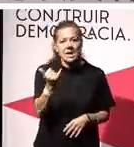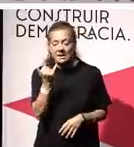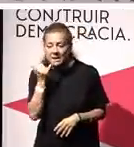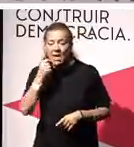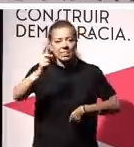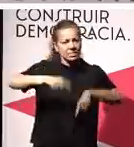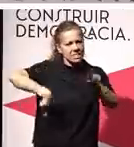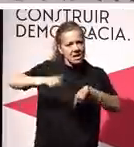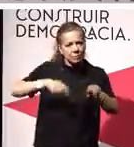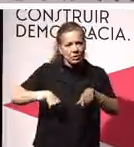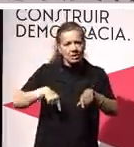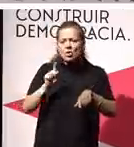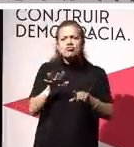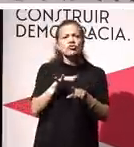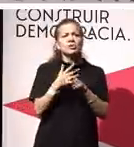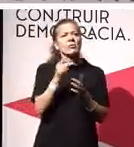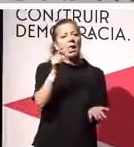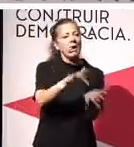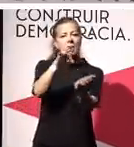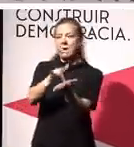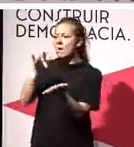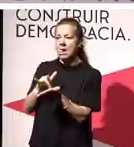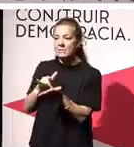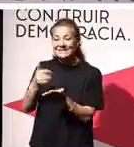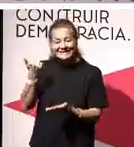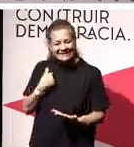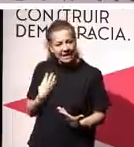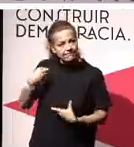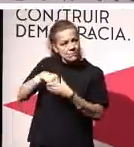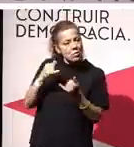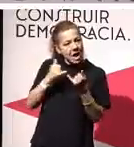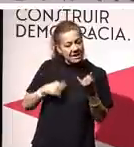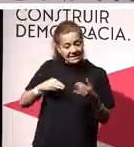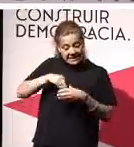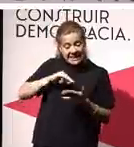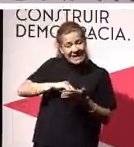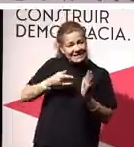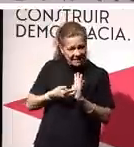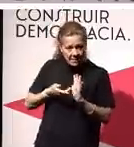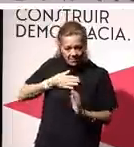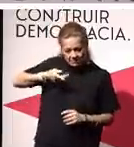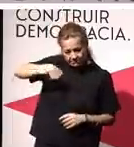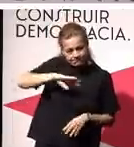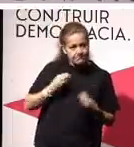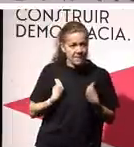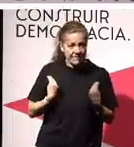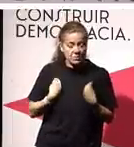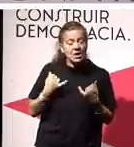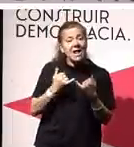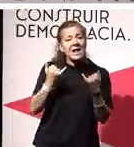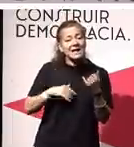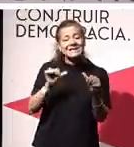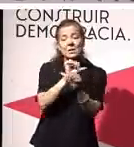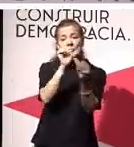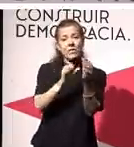el transporte, no son situaciones aisladas, forman parte de una crisis del sistema que estamos viviendo. Las crisis del